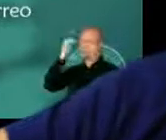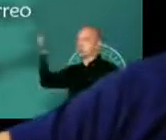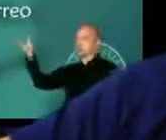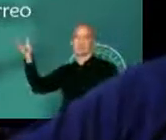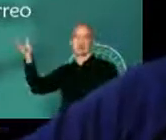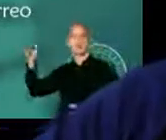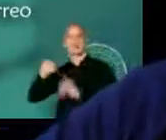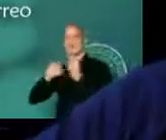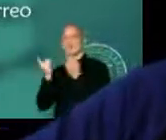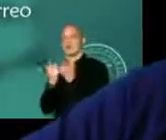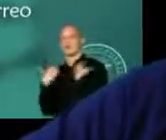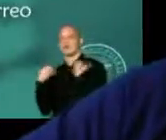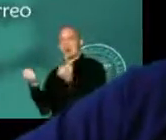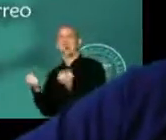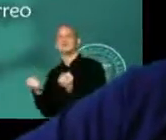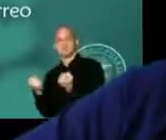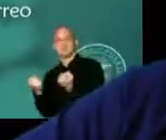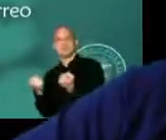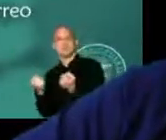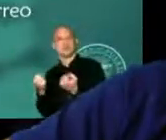pero distanciamiento,